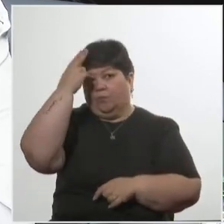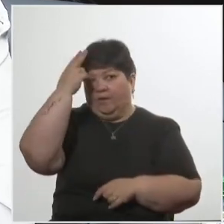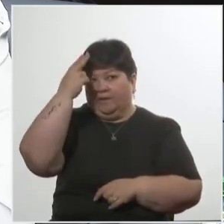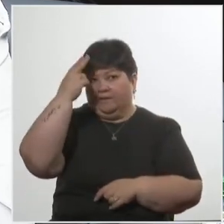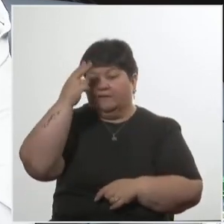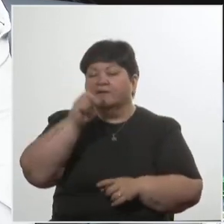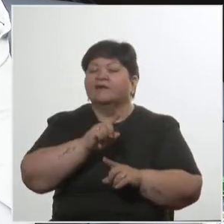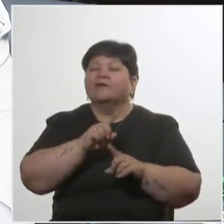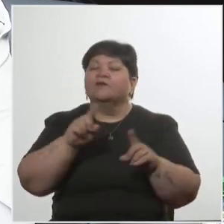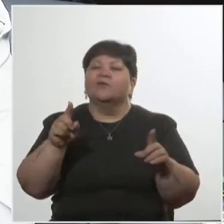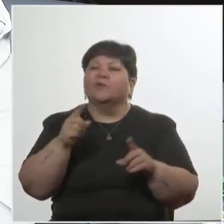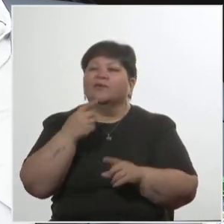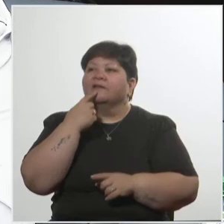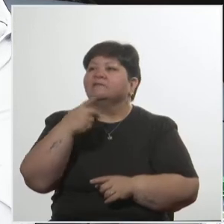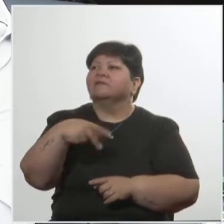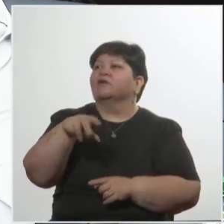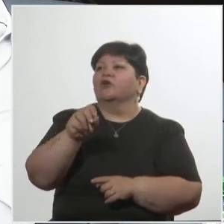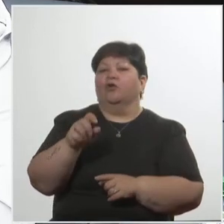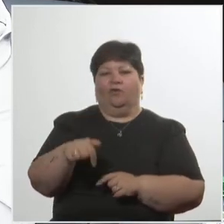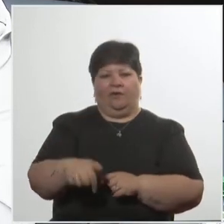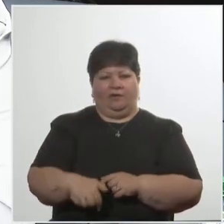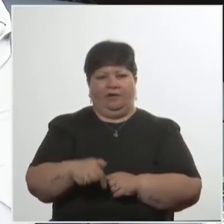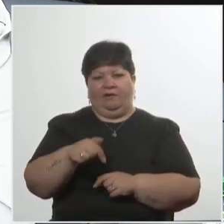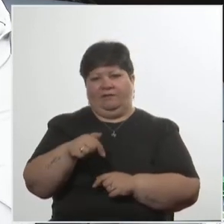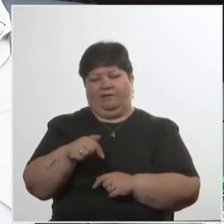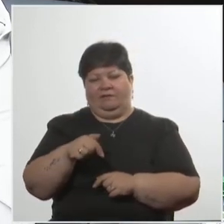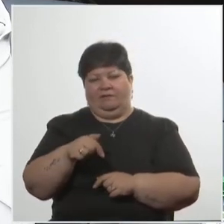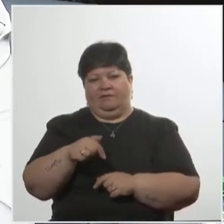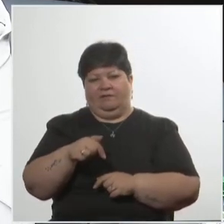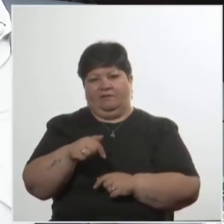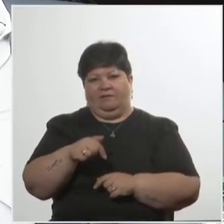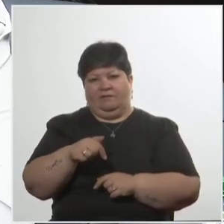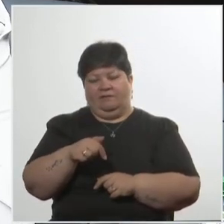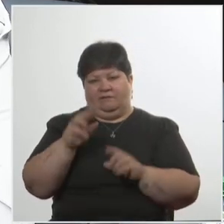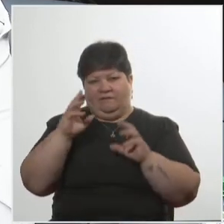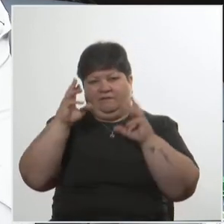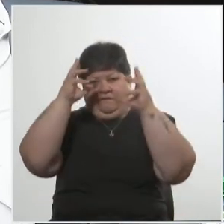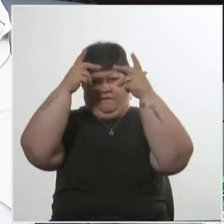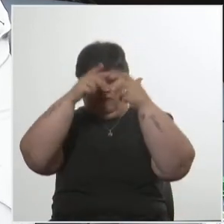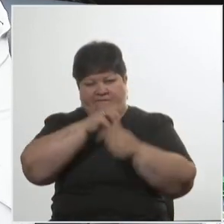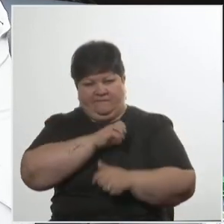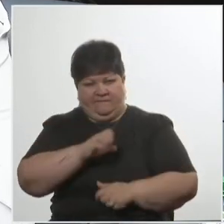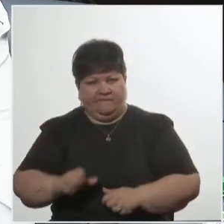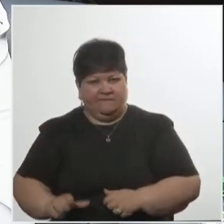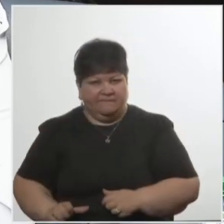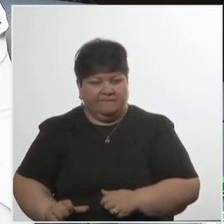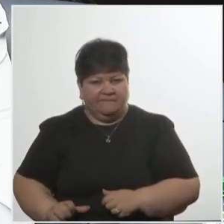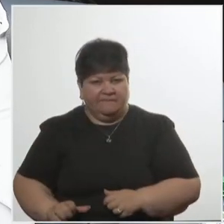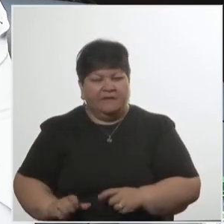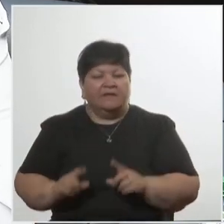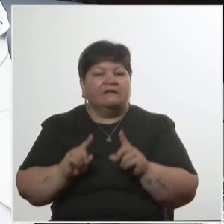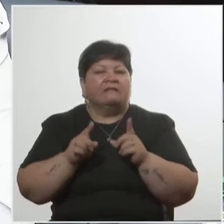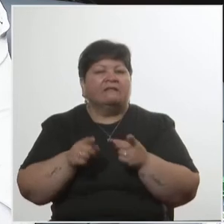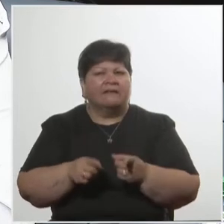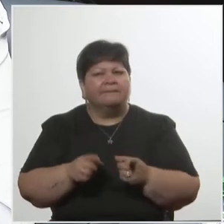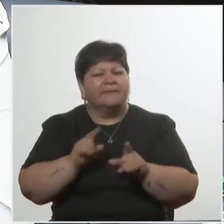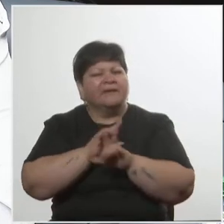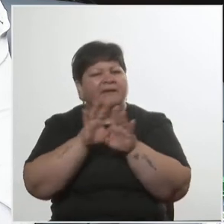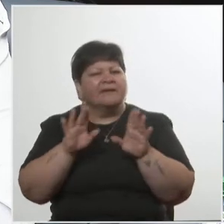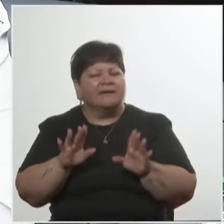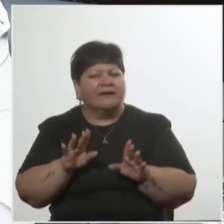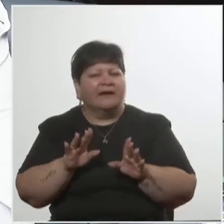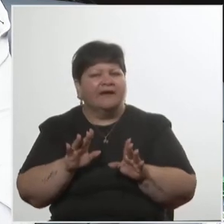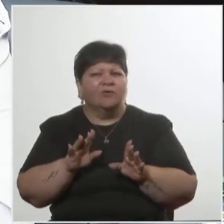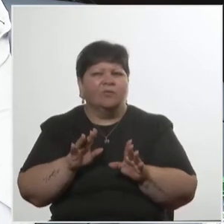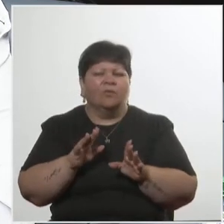haya negación de que en este país existió terrorismo de estado también hay que tener claro cuando se habla de